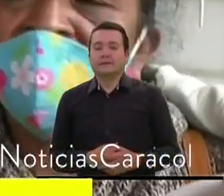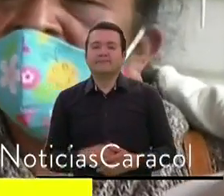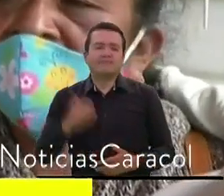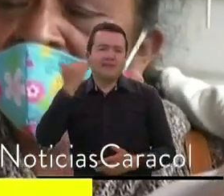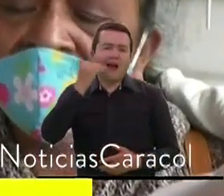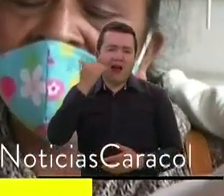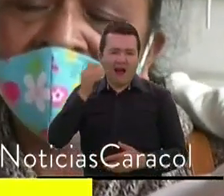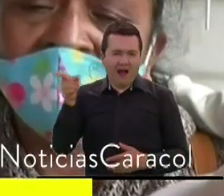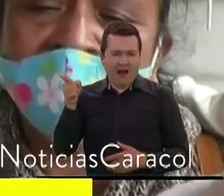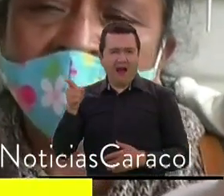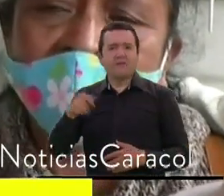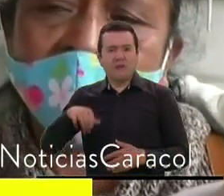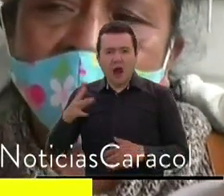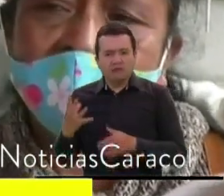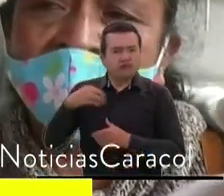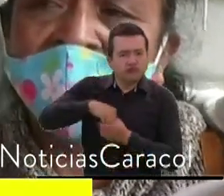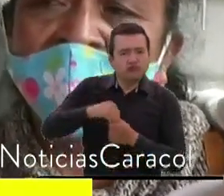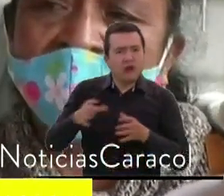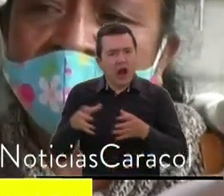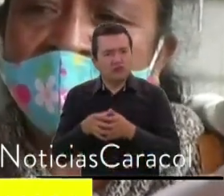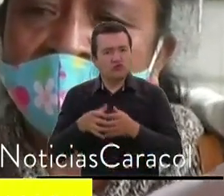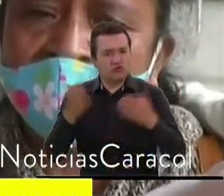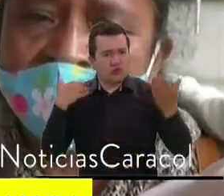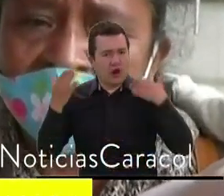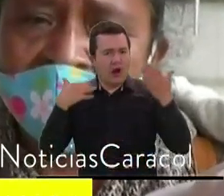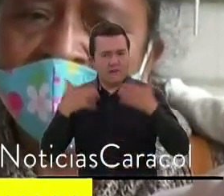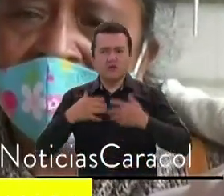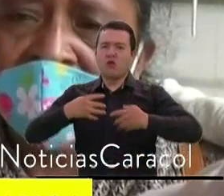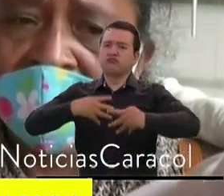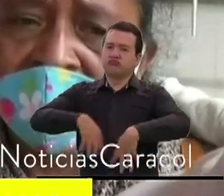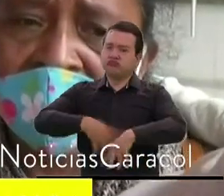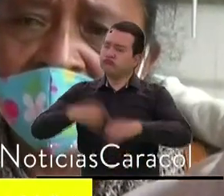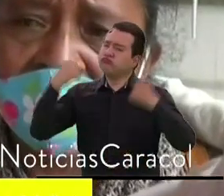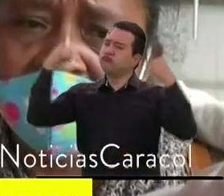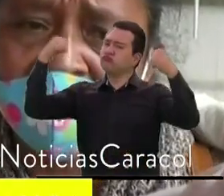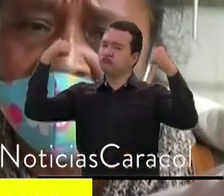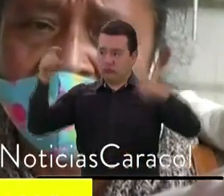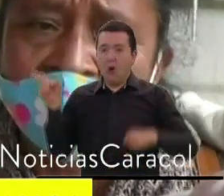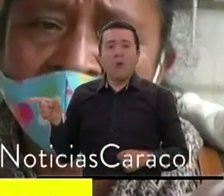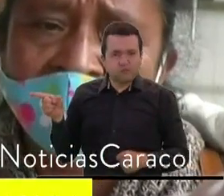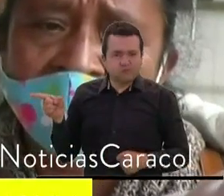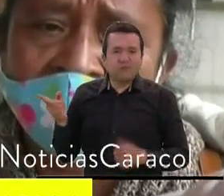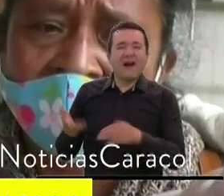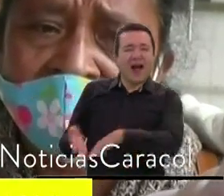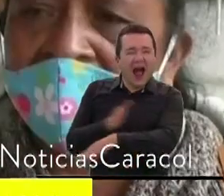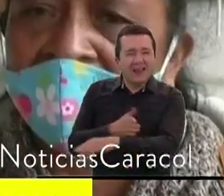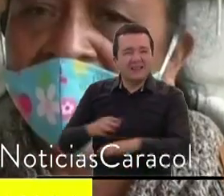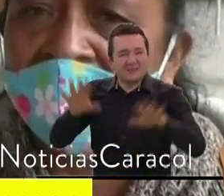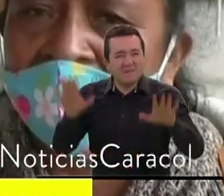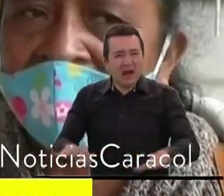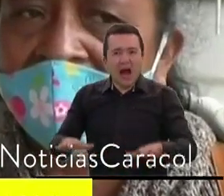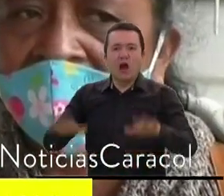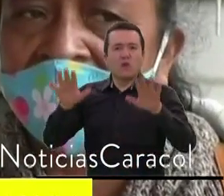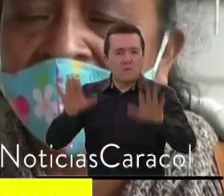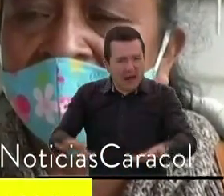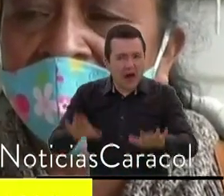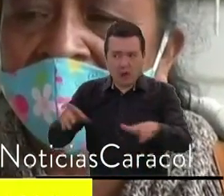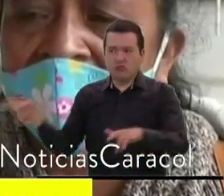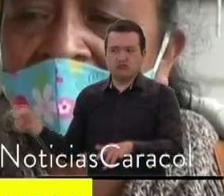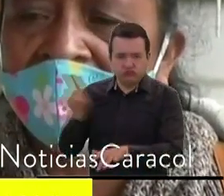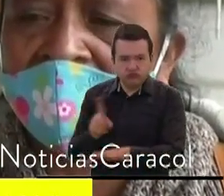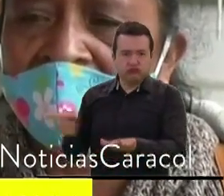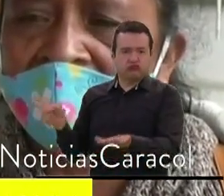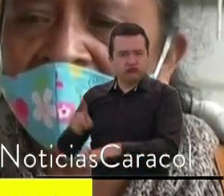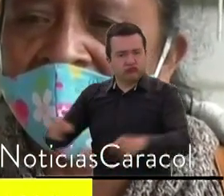las movilizaciones, en las marchas. Ella estuvo en el último paro, ella estuvo allá. Estuvo también el paro industrial. Sí, hacemos un llamado